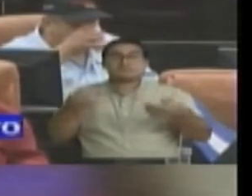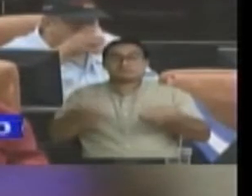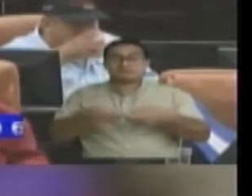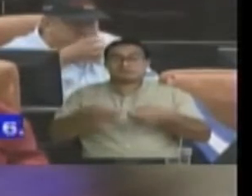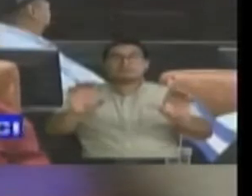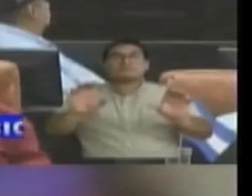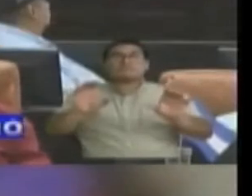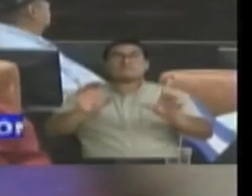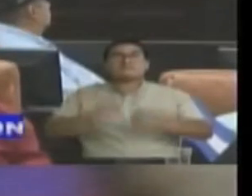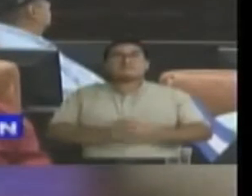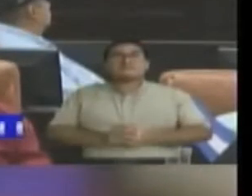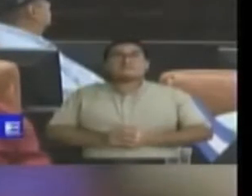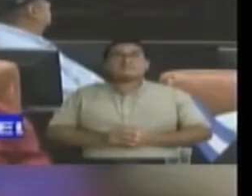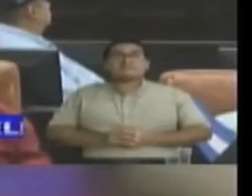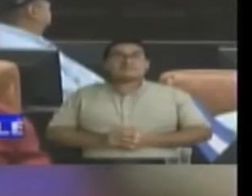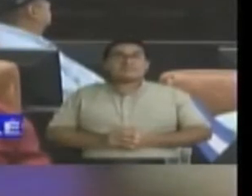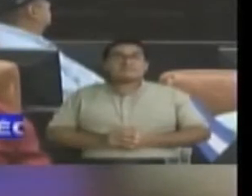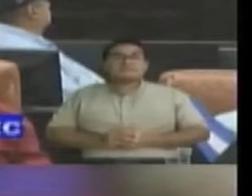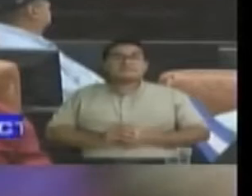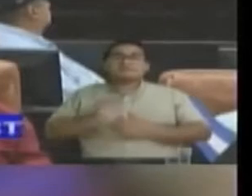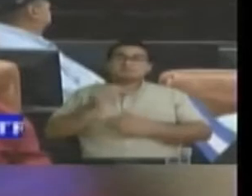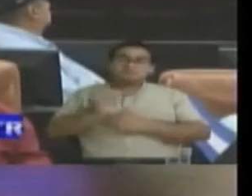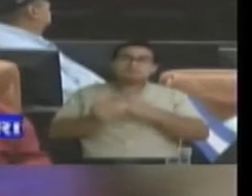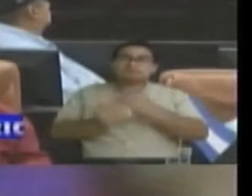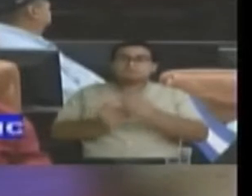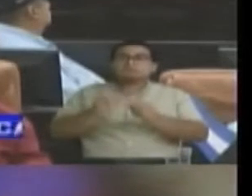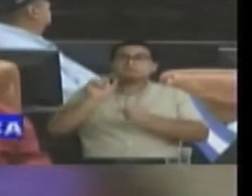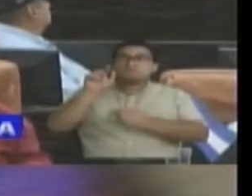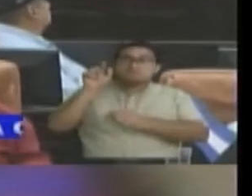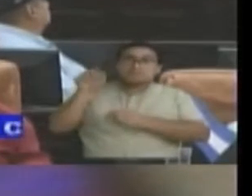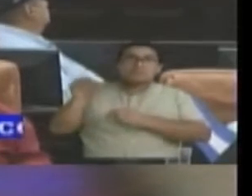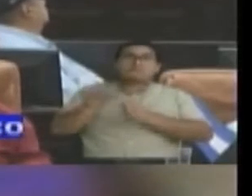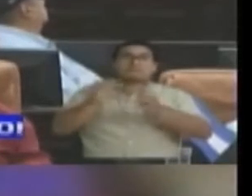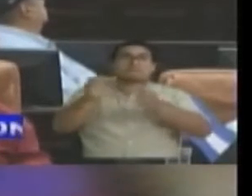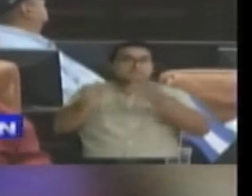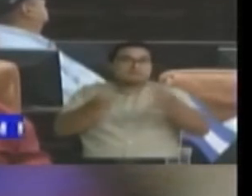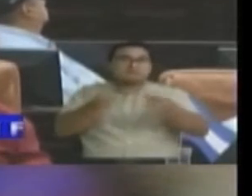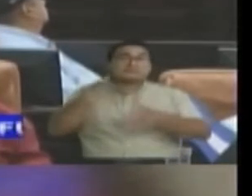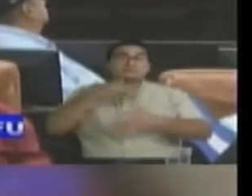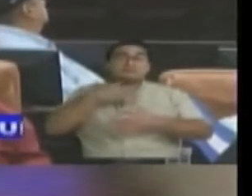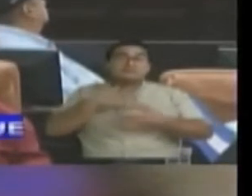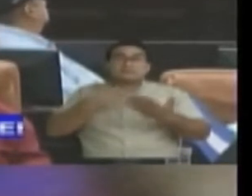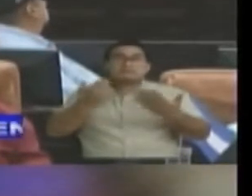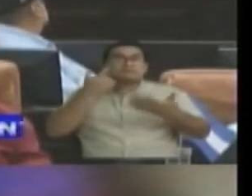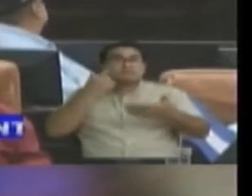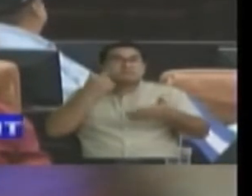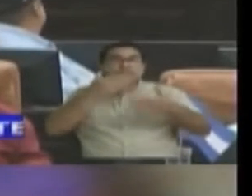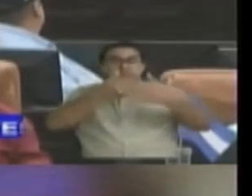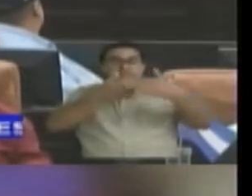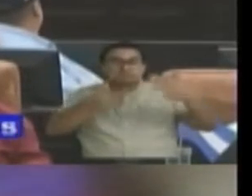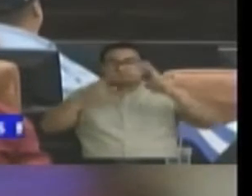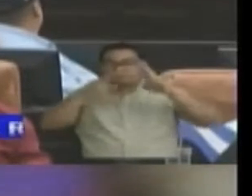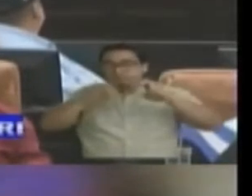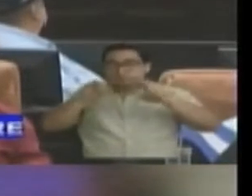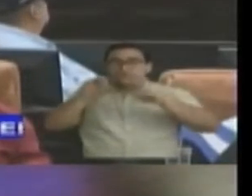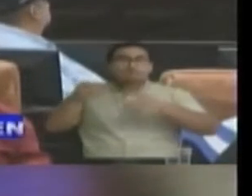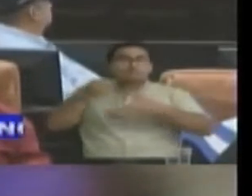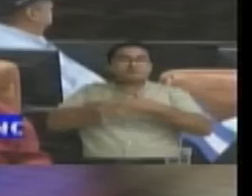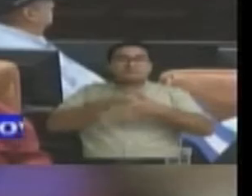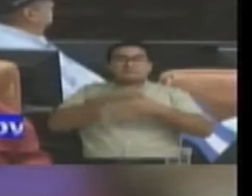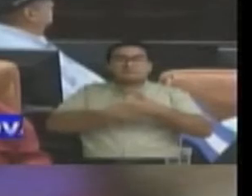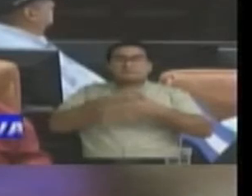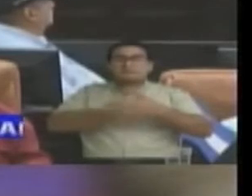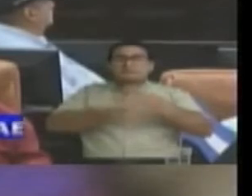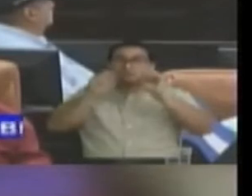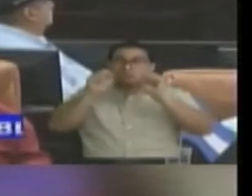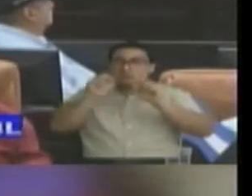interconexión nacional. Y hemos venido señalando la necesidad de revisar esos contratos y darle un esfuerzo de